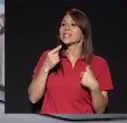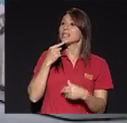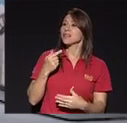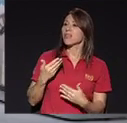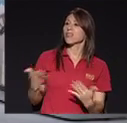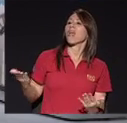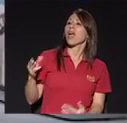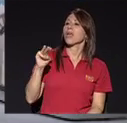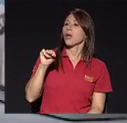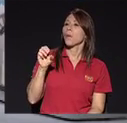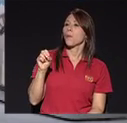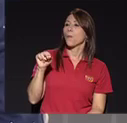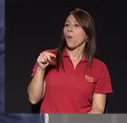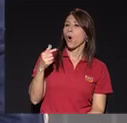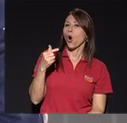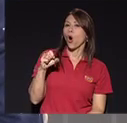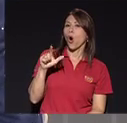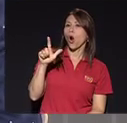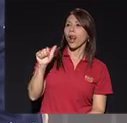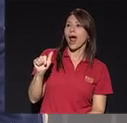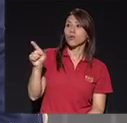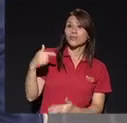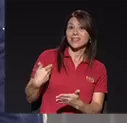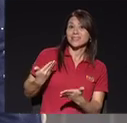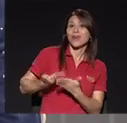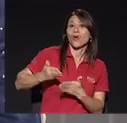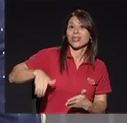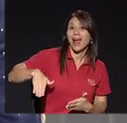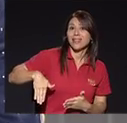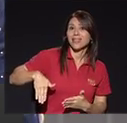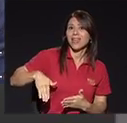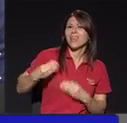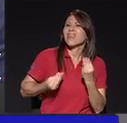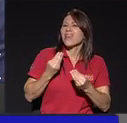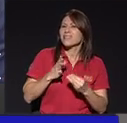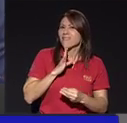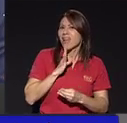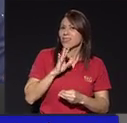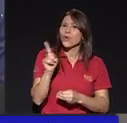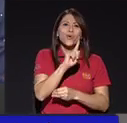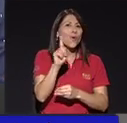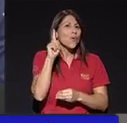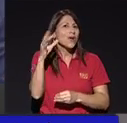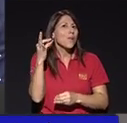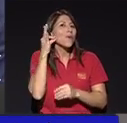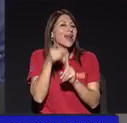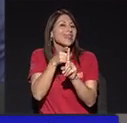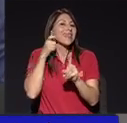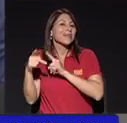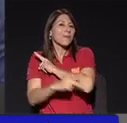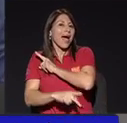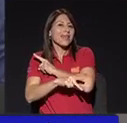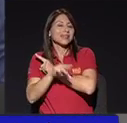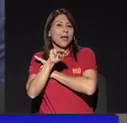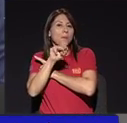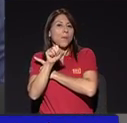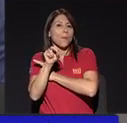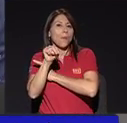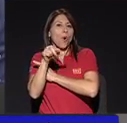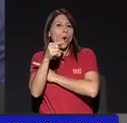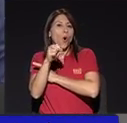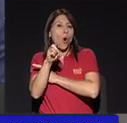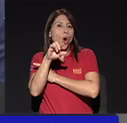tarde. De ahí Mongola, ¿a qué se está refiriendo? No a una mujer de Mongolia. Sí. Ya sabemos, pero el lenguaje, ¿verdad?